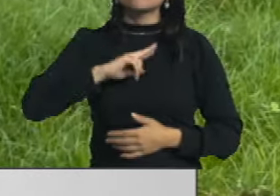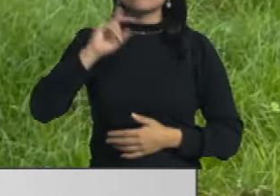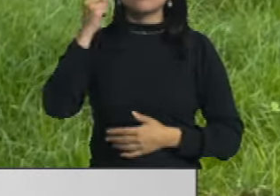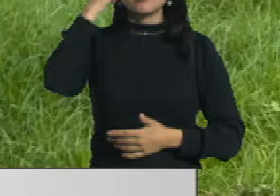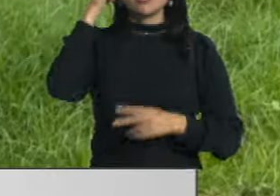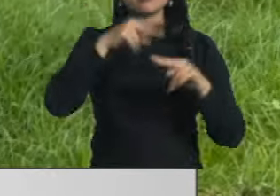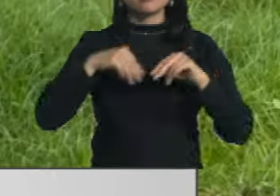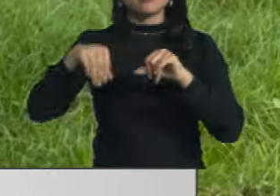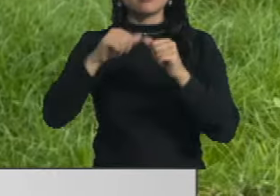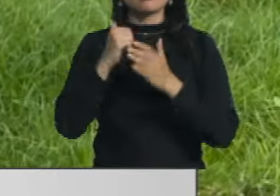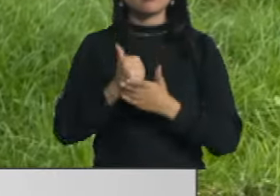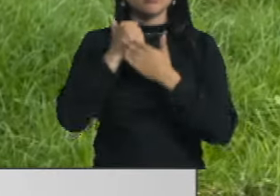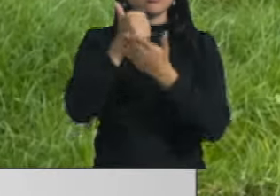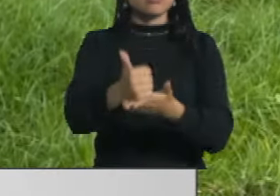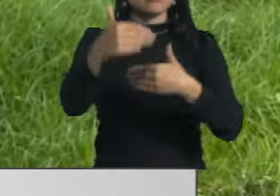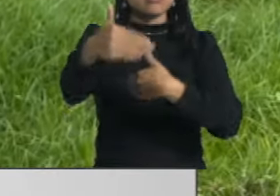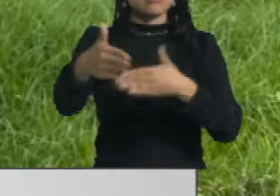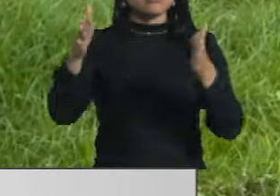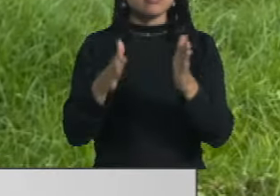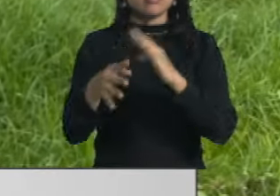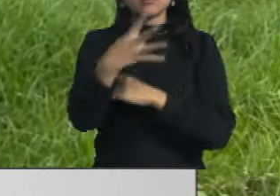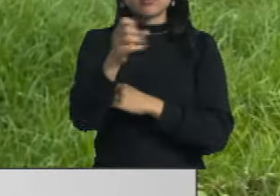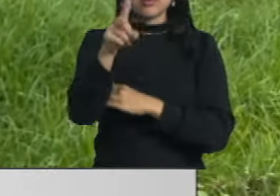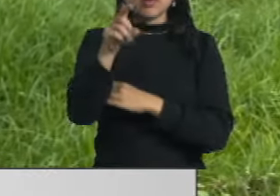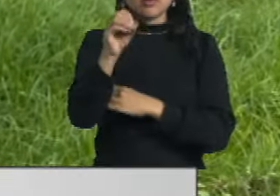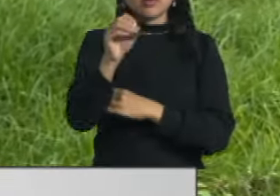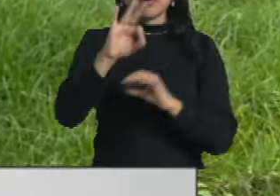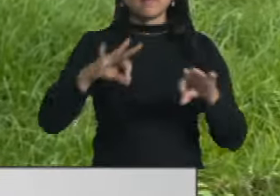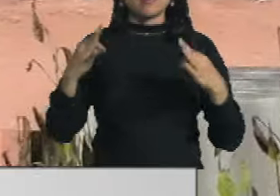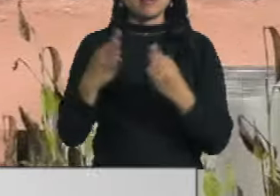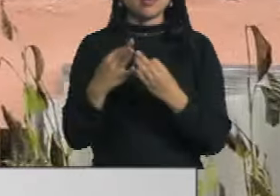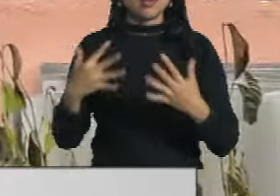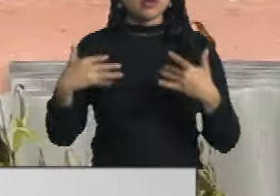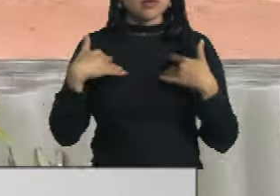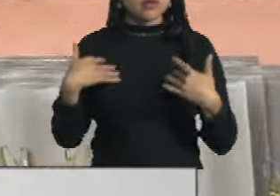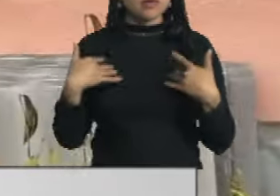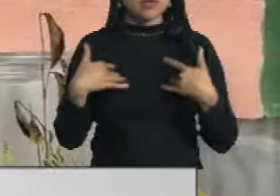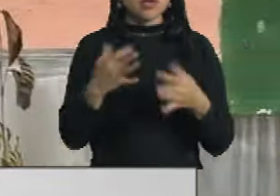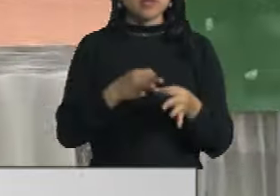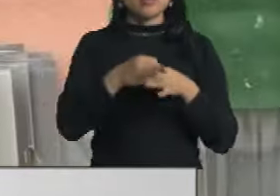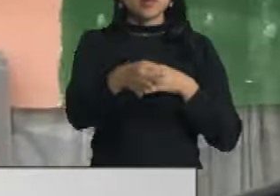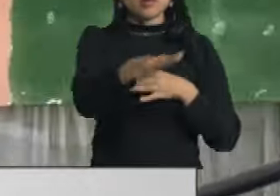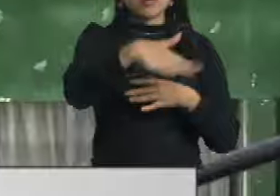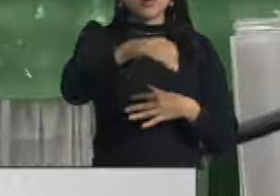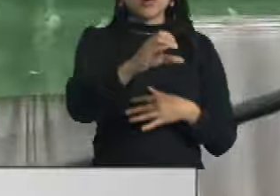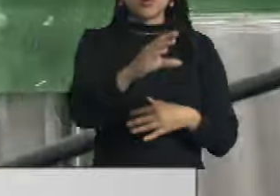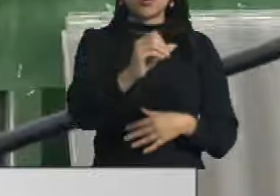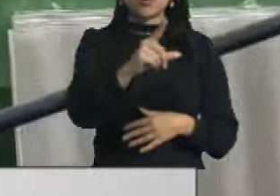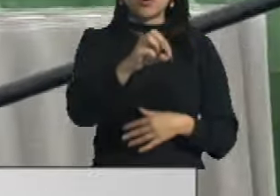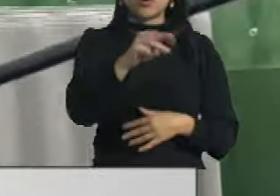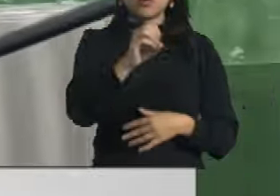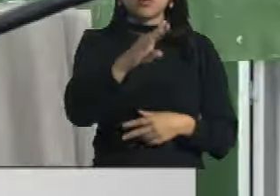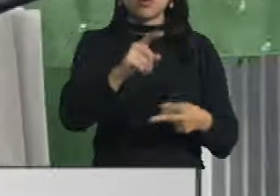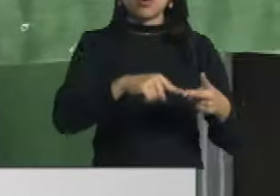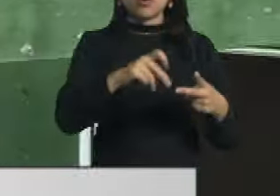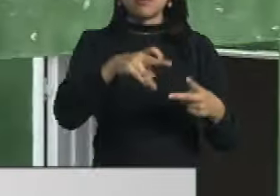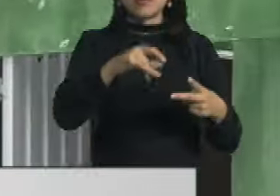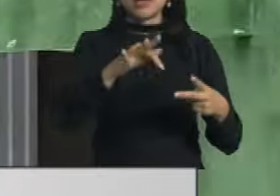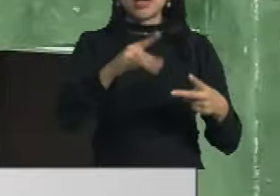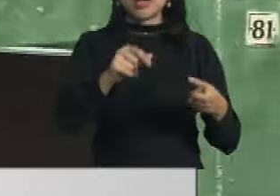del Atlántico a 460 familias damnificadas en todo el municipio de Polo Nuevo, Pitalito y sus